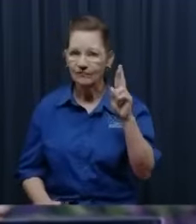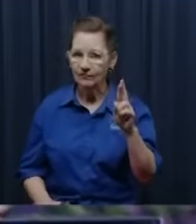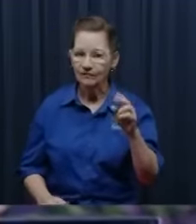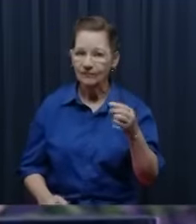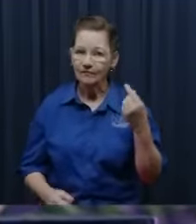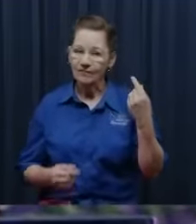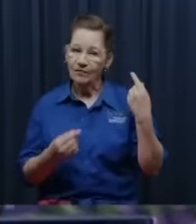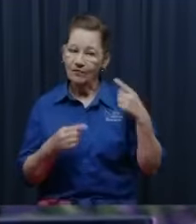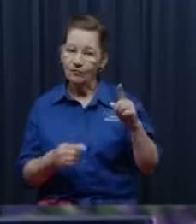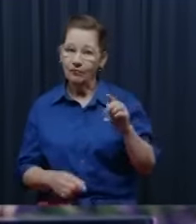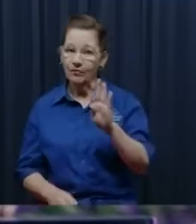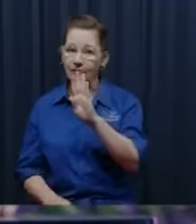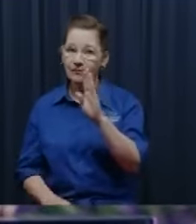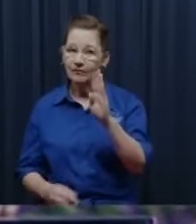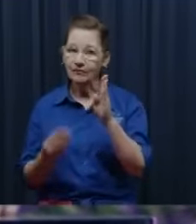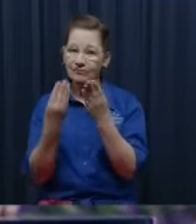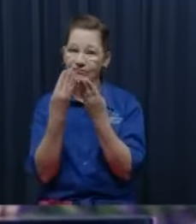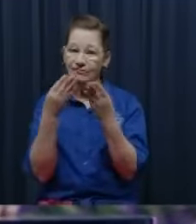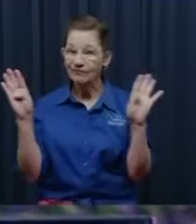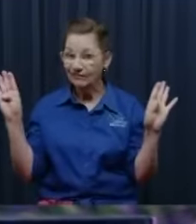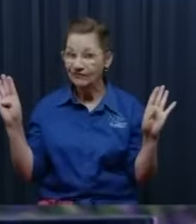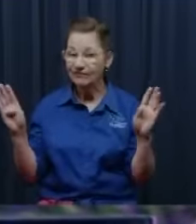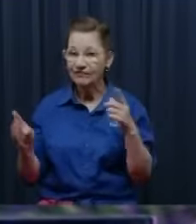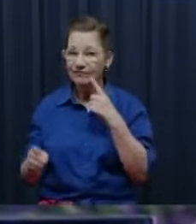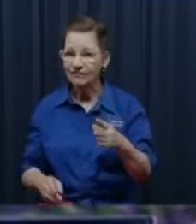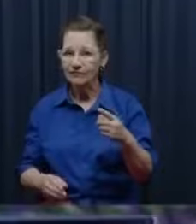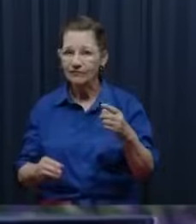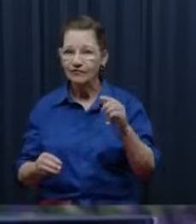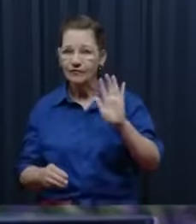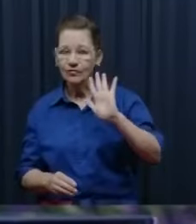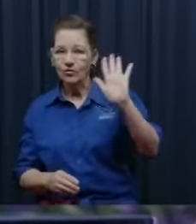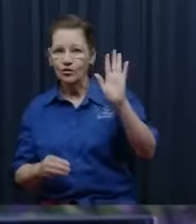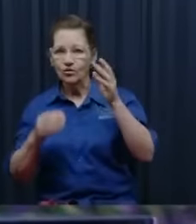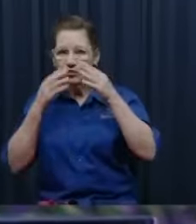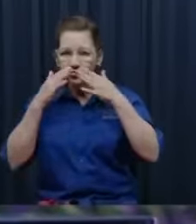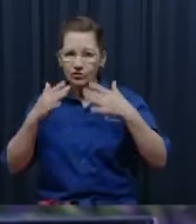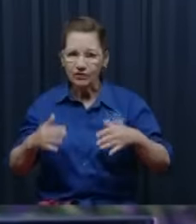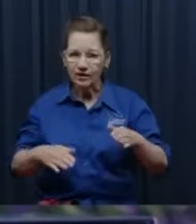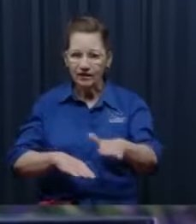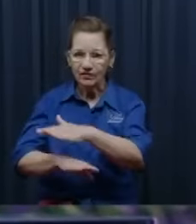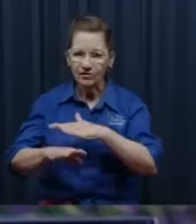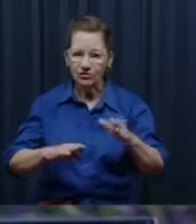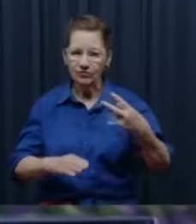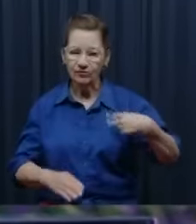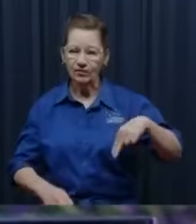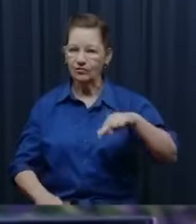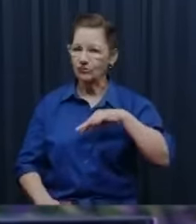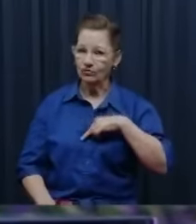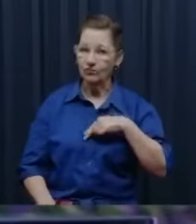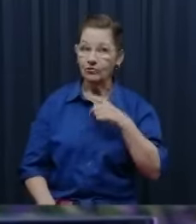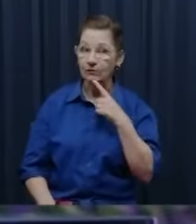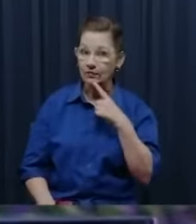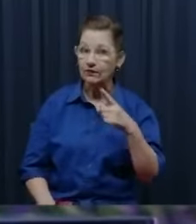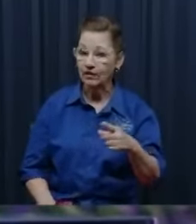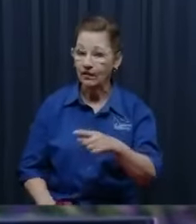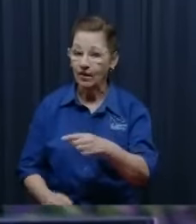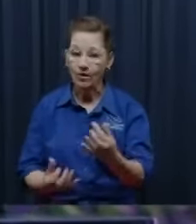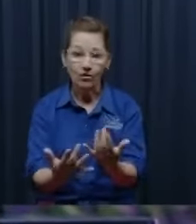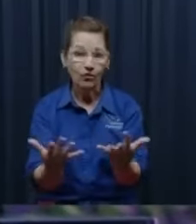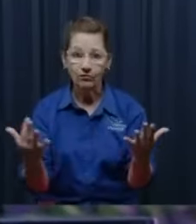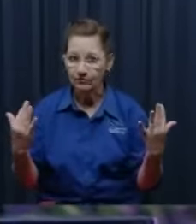sangre sea sobre nosotros y sobre nuestros hijos yo estoy diciendo estoy orando con los ojos abiertos pero lo